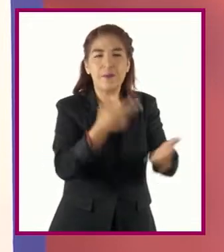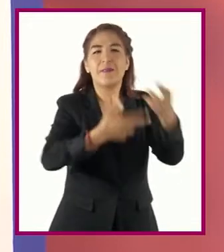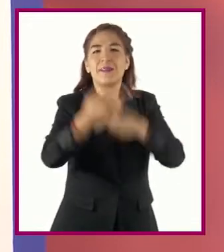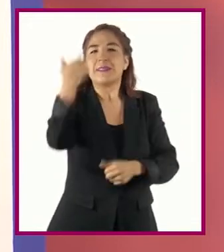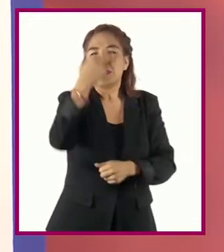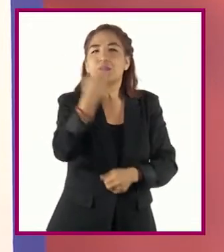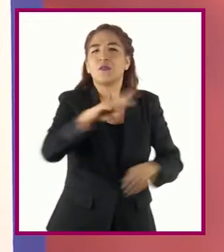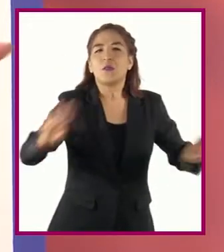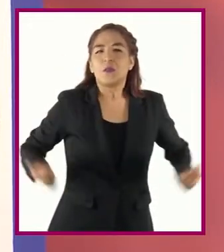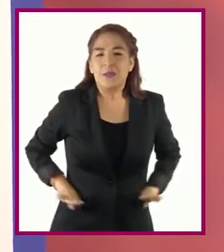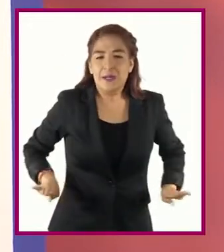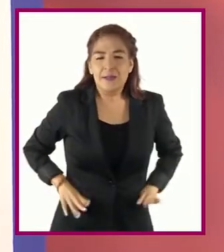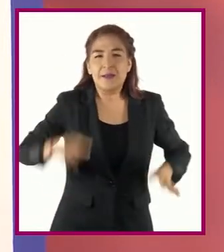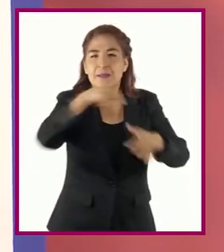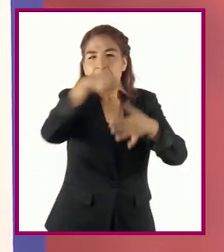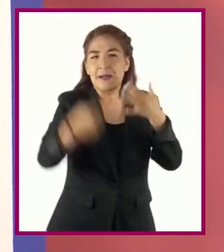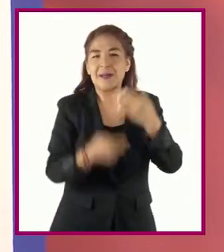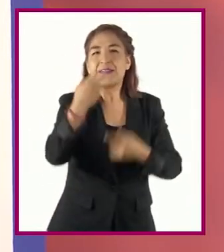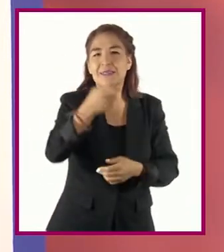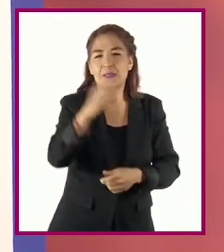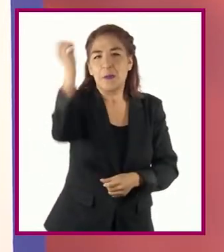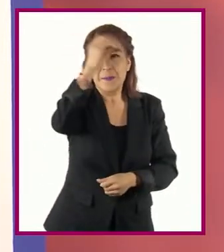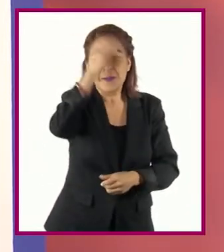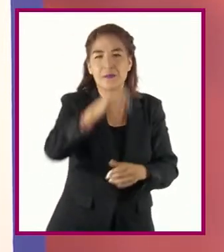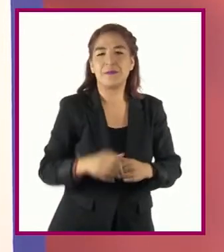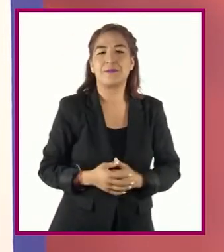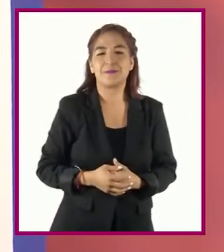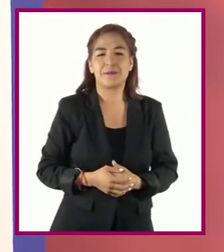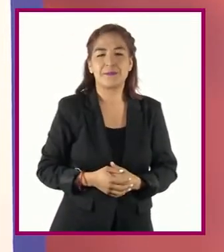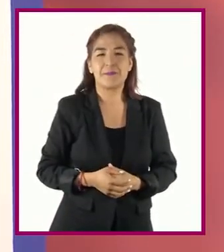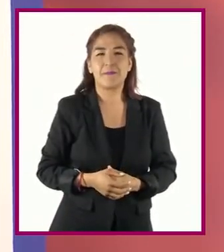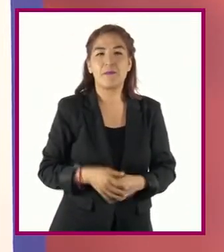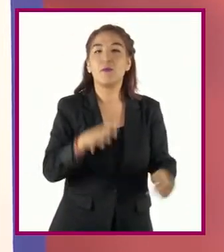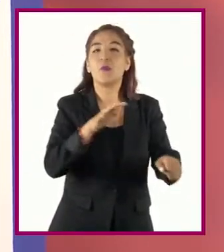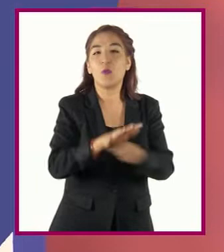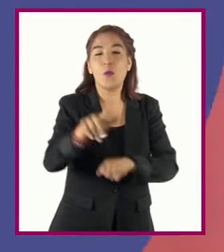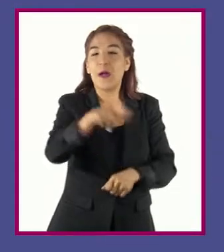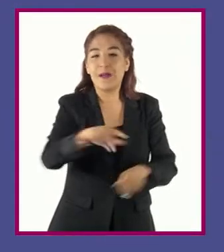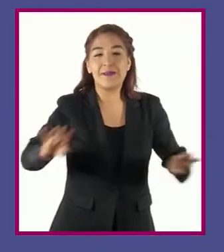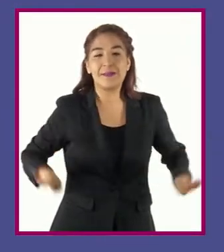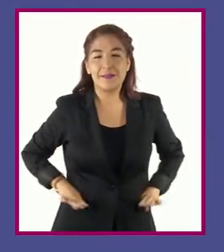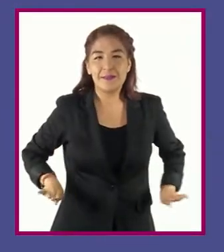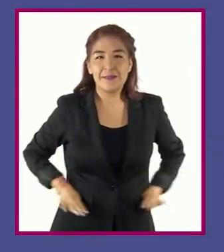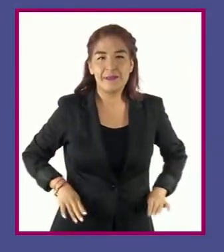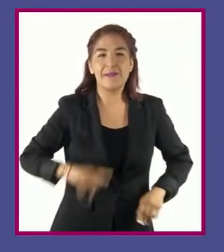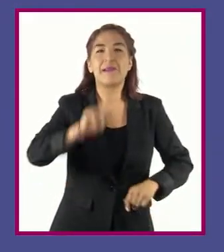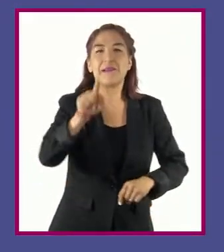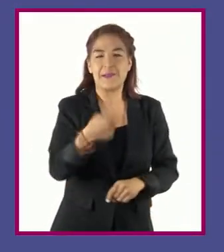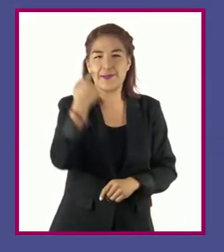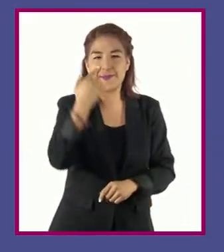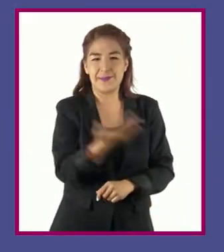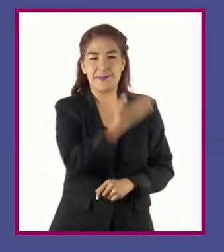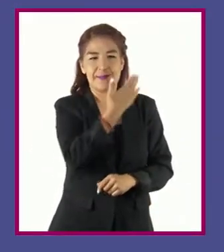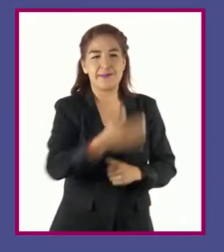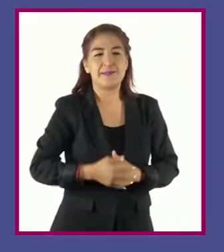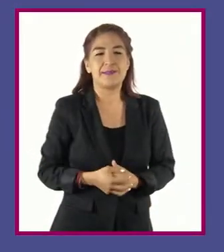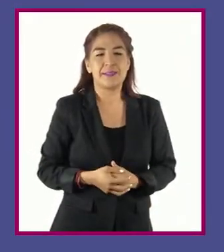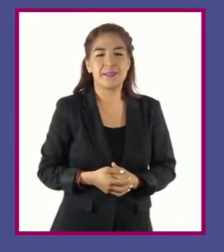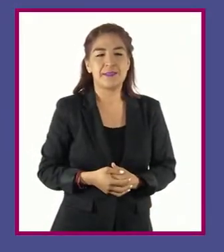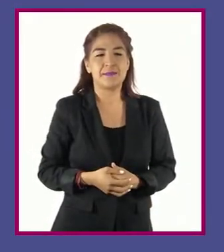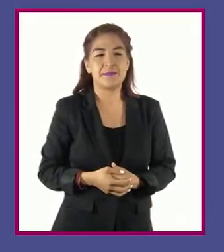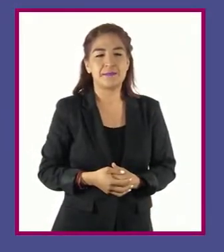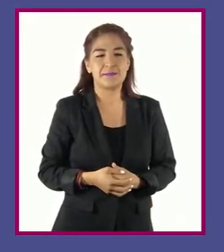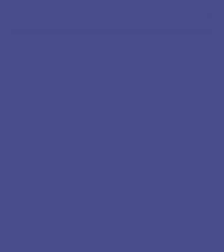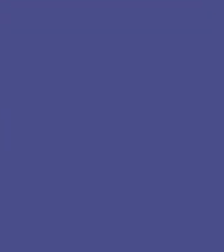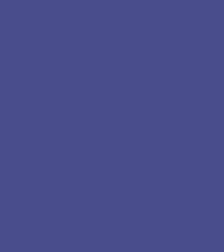las características del artículo de opinión? Las características del artículo de opinión son las siguientes. El